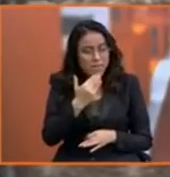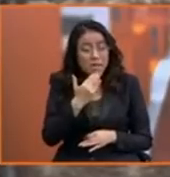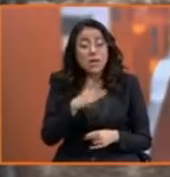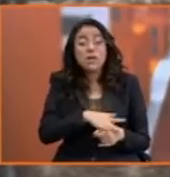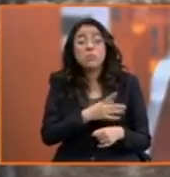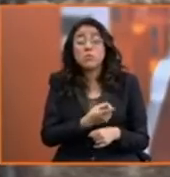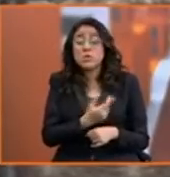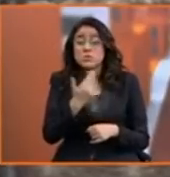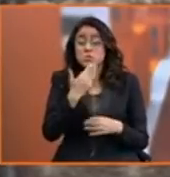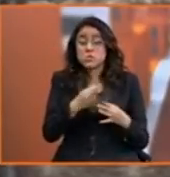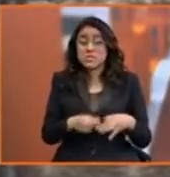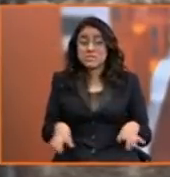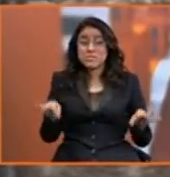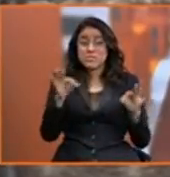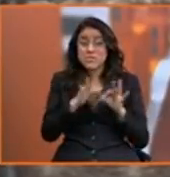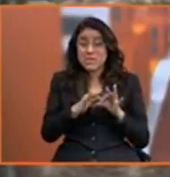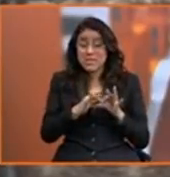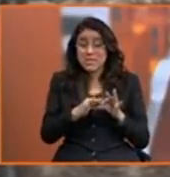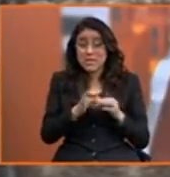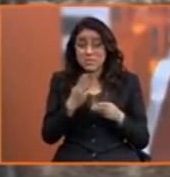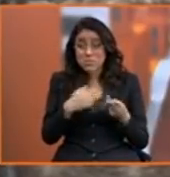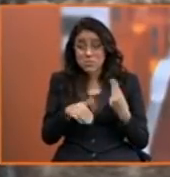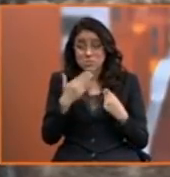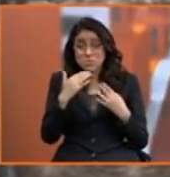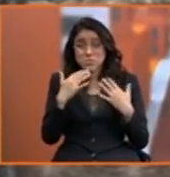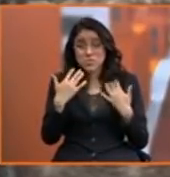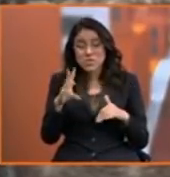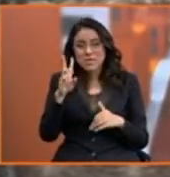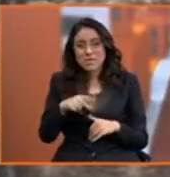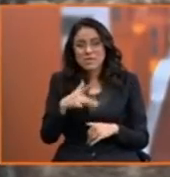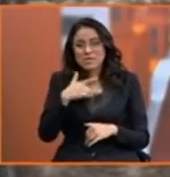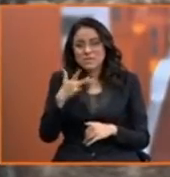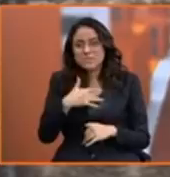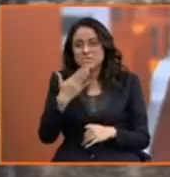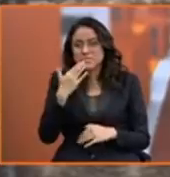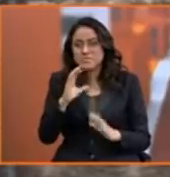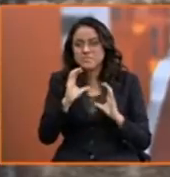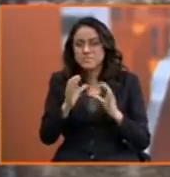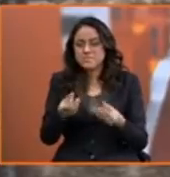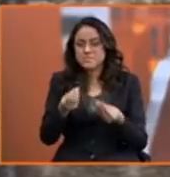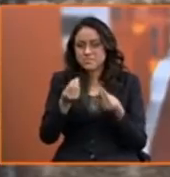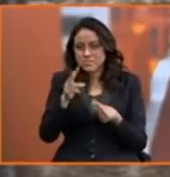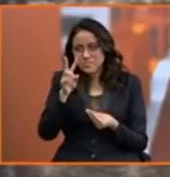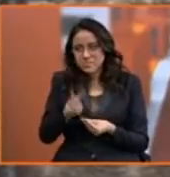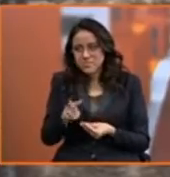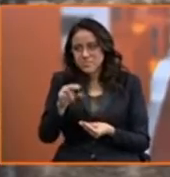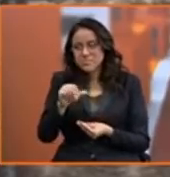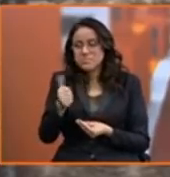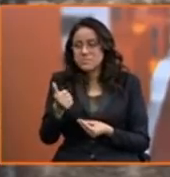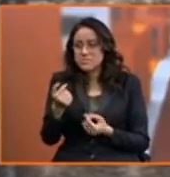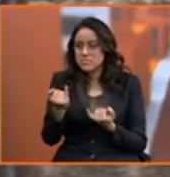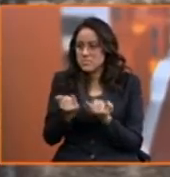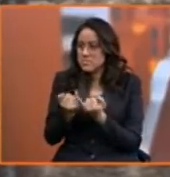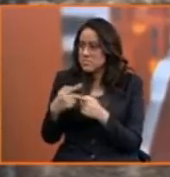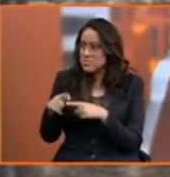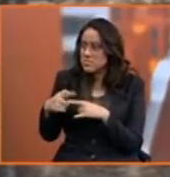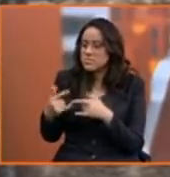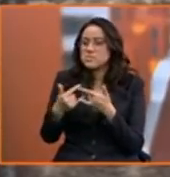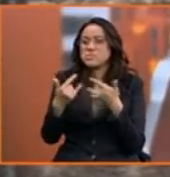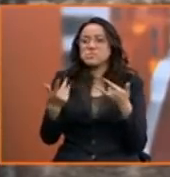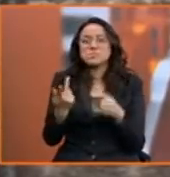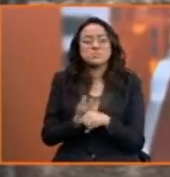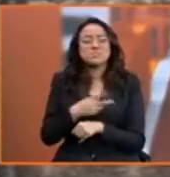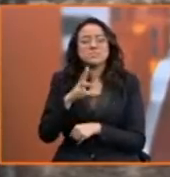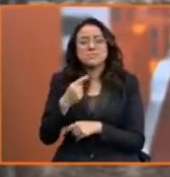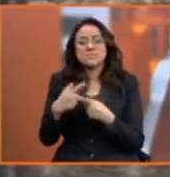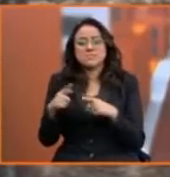es una manufactura de primer mundo, es súper, súper bien cuidada, sí. No le pide nada a ninguna otra historia que se haya visto